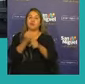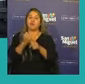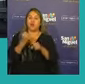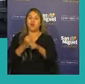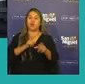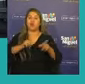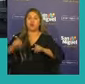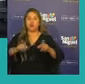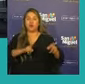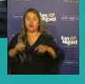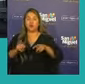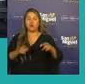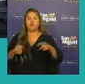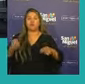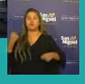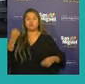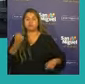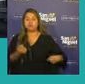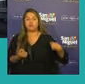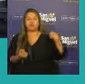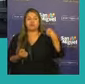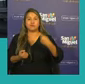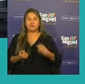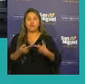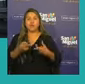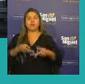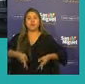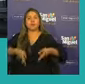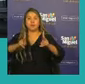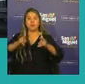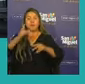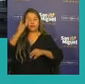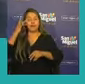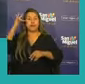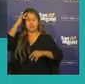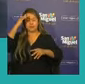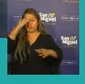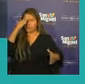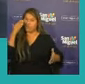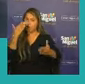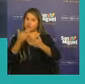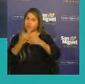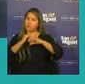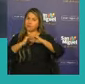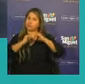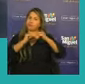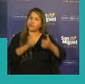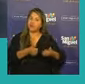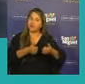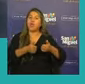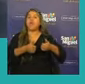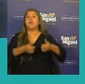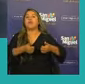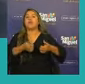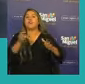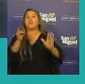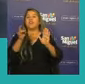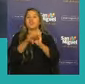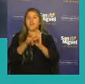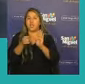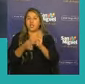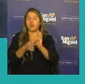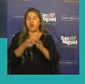tener también inteligencia para poder afrontar el delito y poder avanzar mucho más